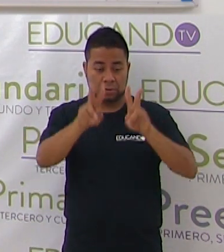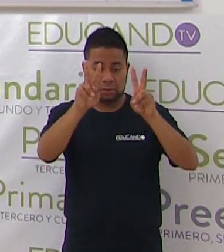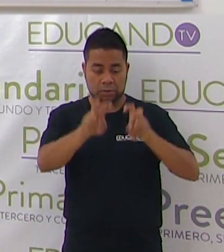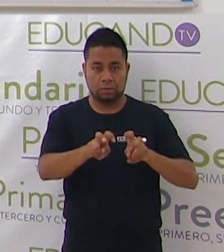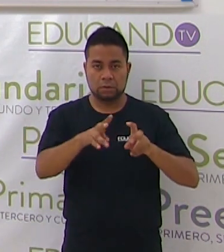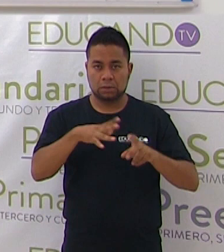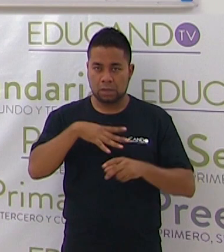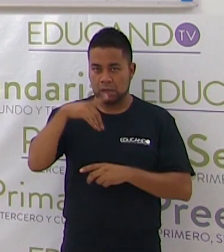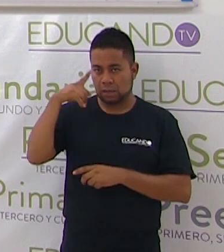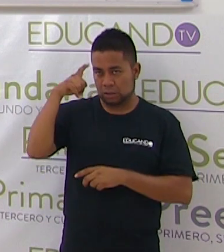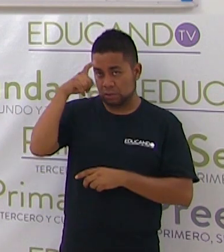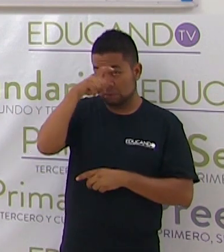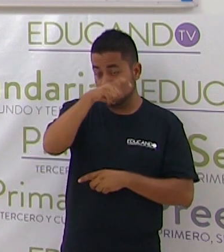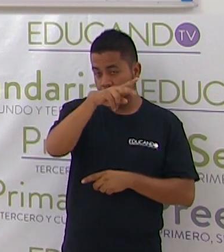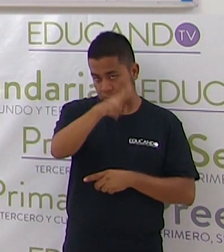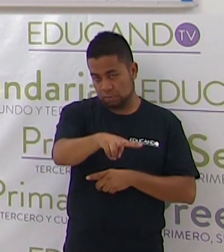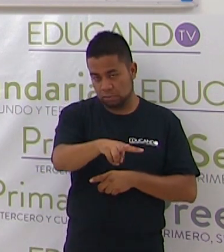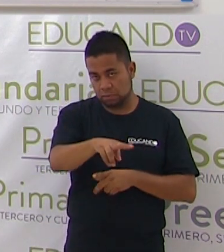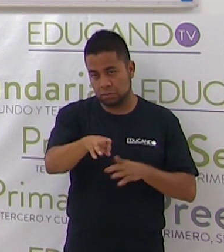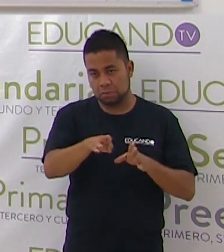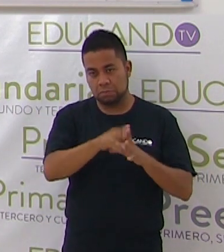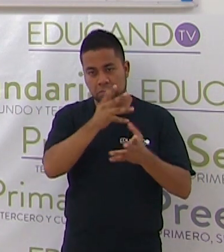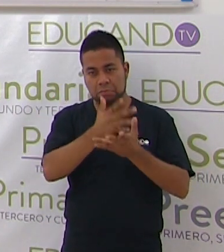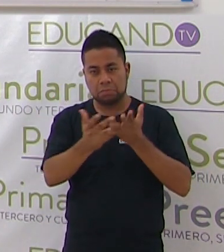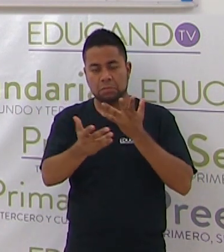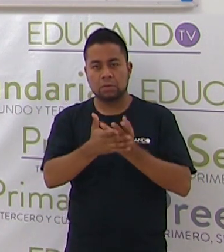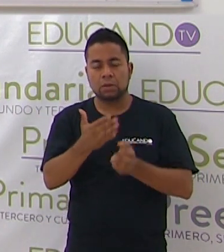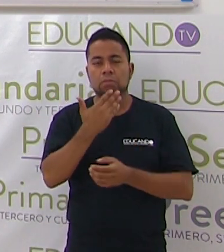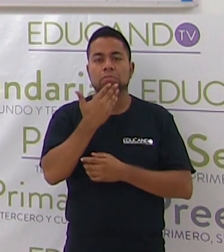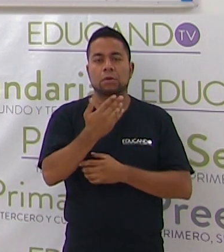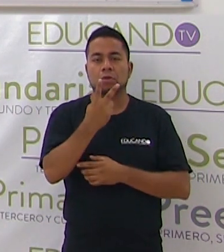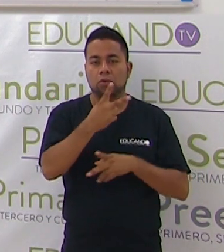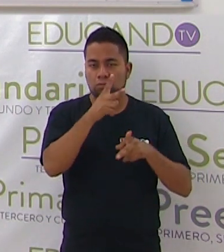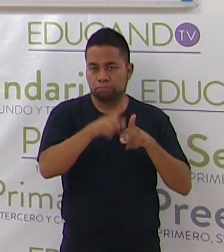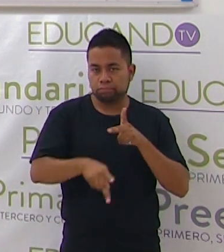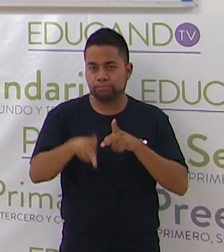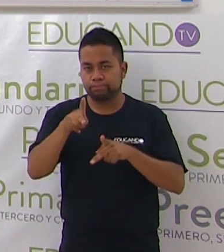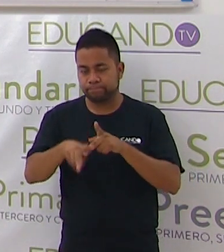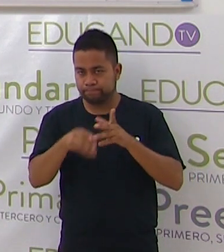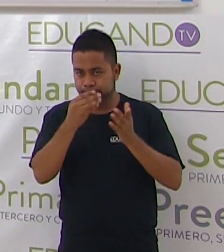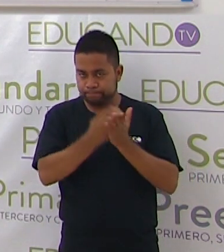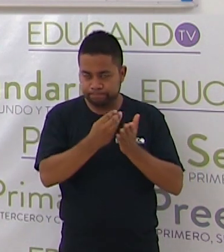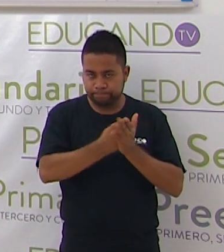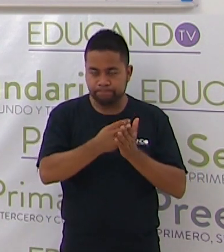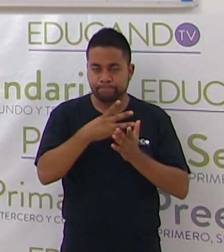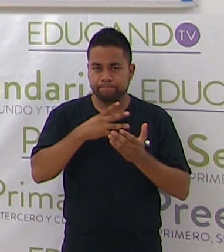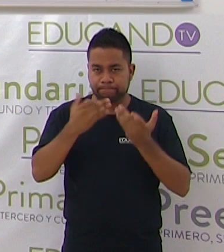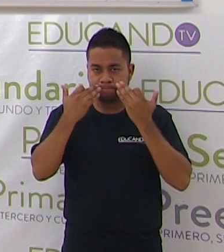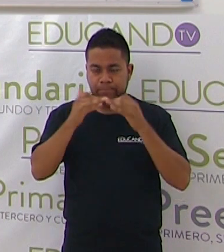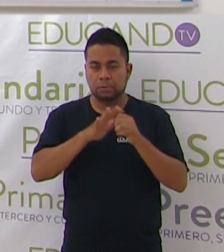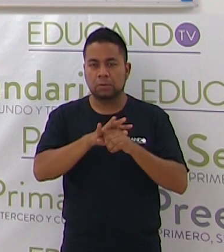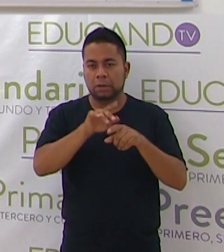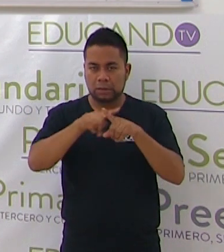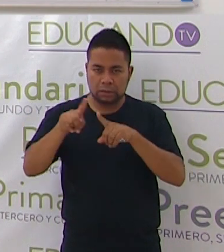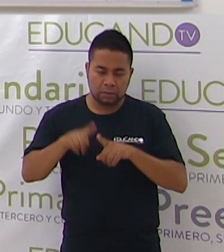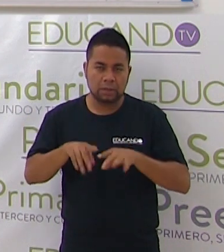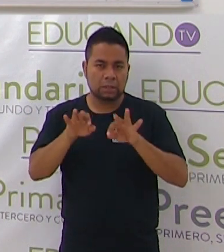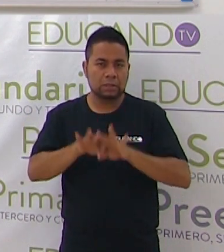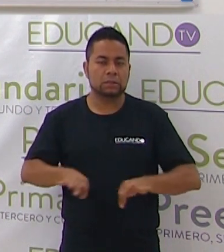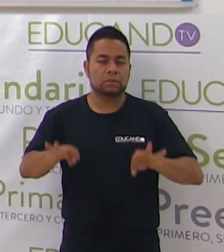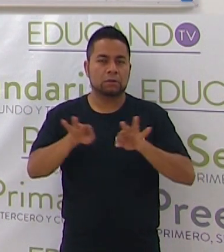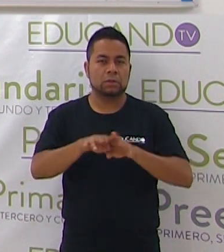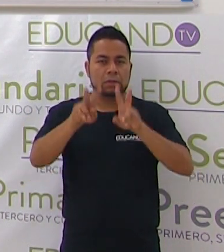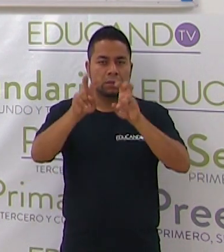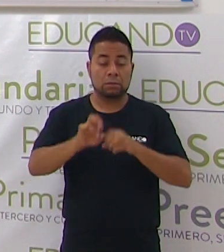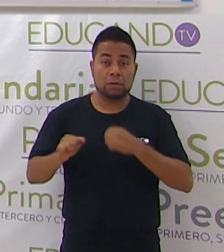bastante complejo, lo hicimos muy bien en 2 sesiones, cubrimos varias cosas importantes. Si ustedes